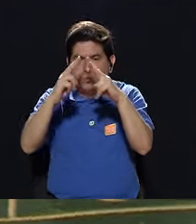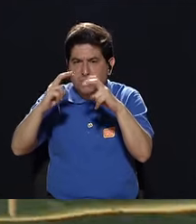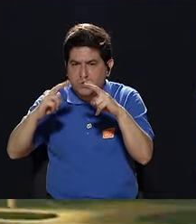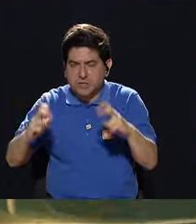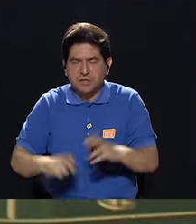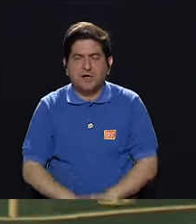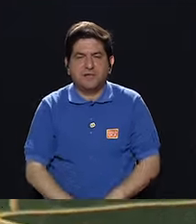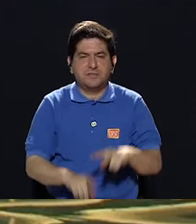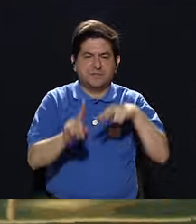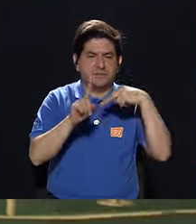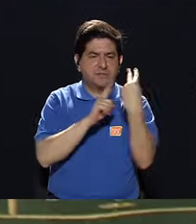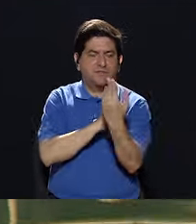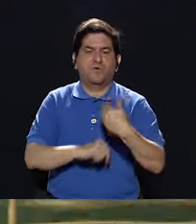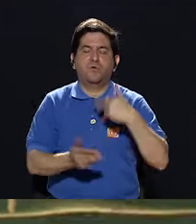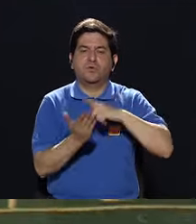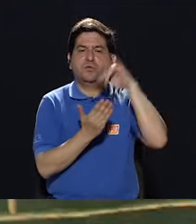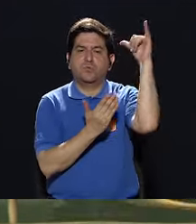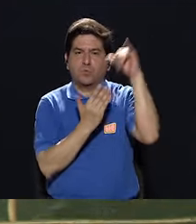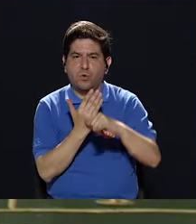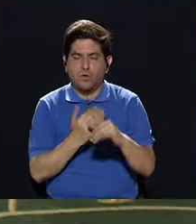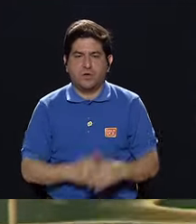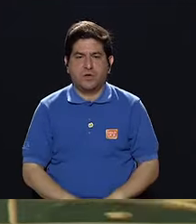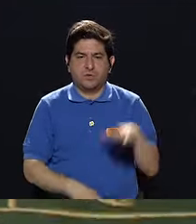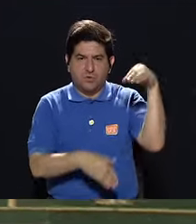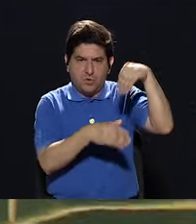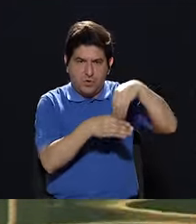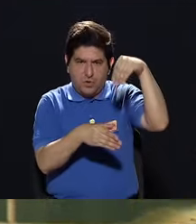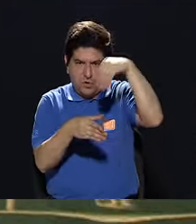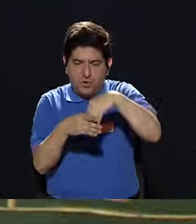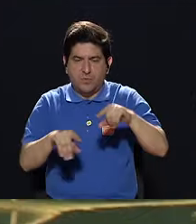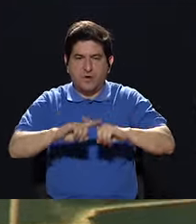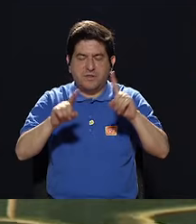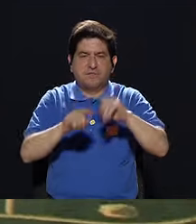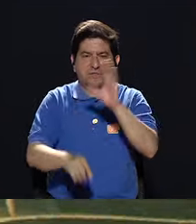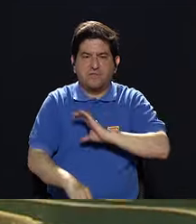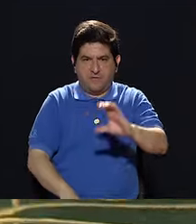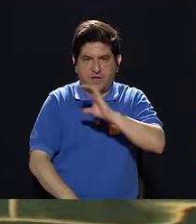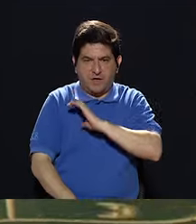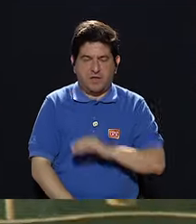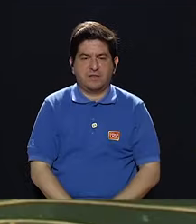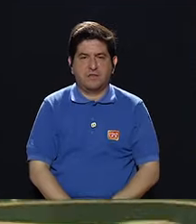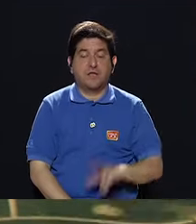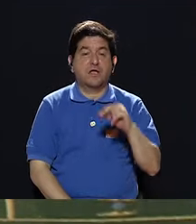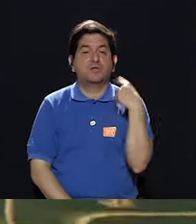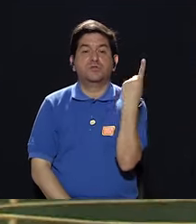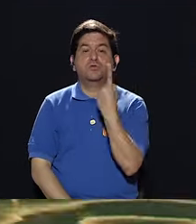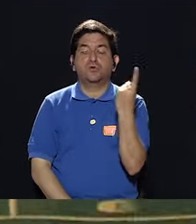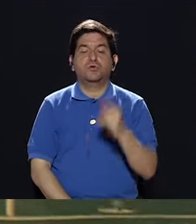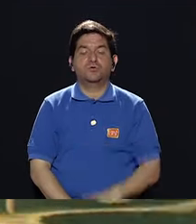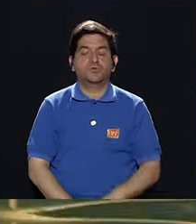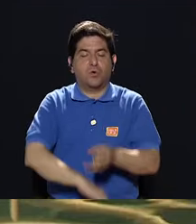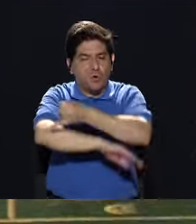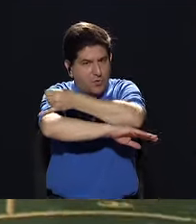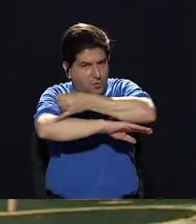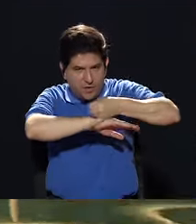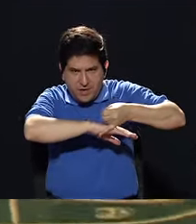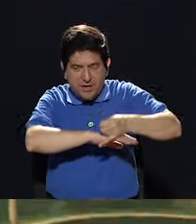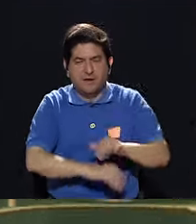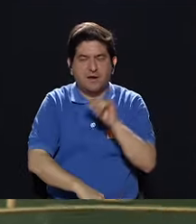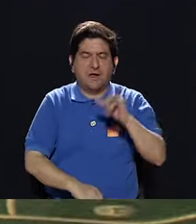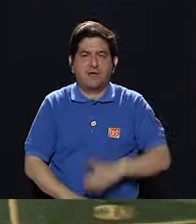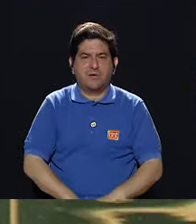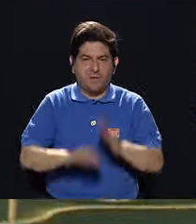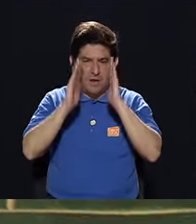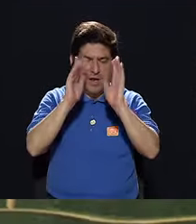de los estudios, de los análisis y del enfoque que se le da al proyecto, incorporando otras aristas. Entonces, no quedándonos solo con la parte